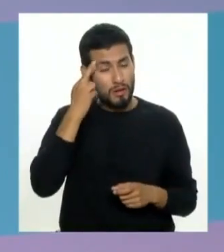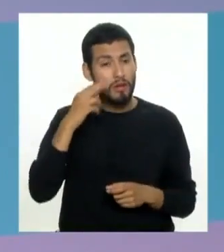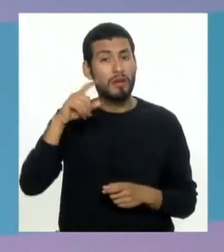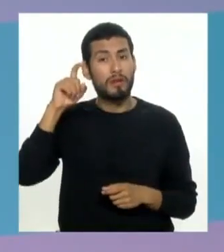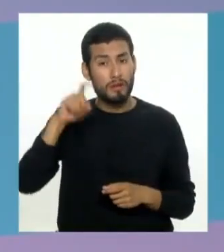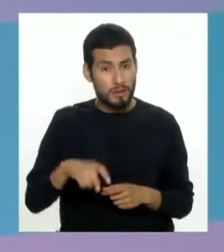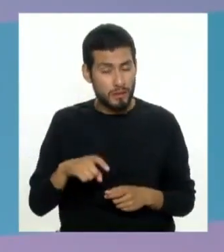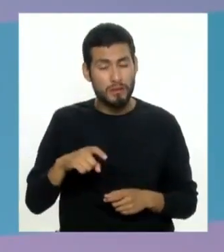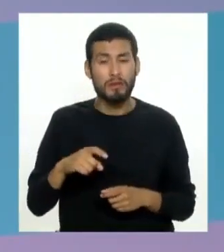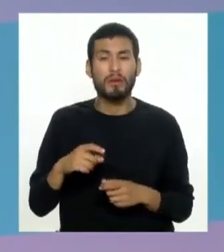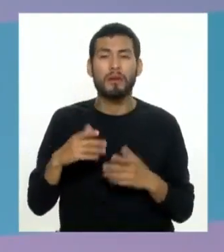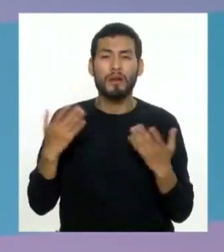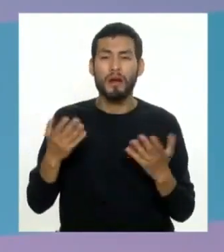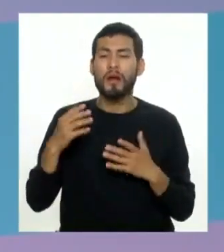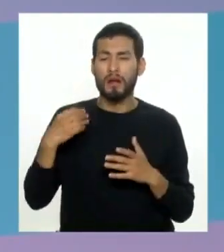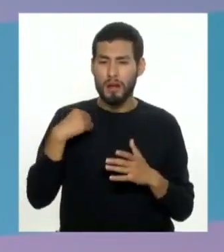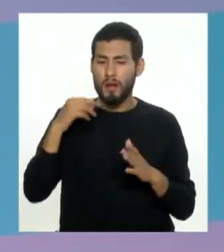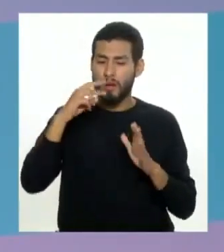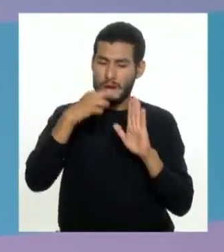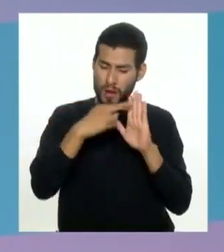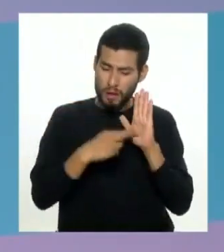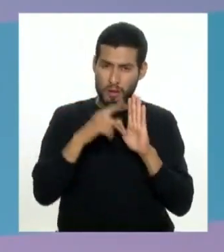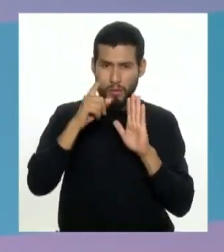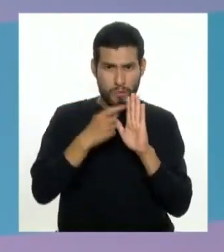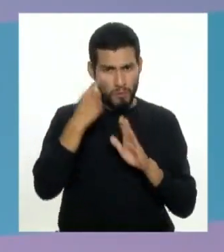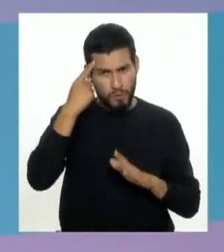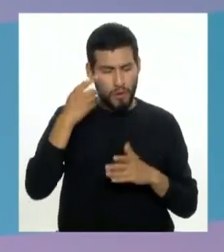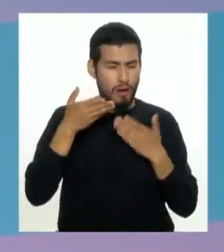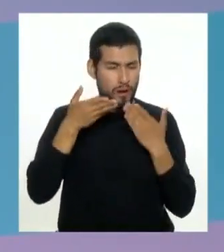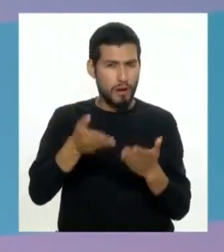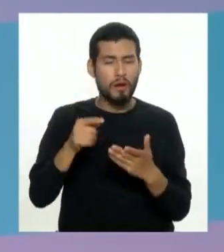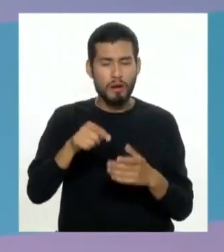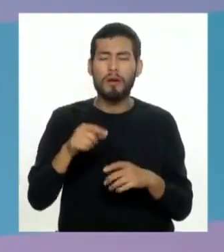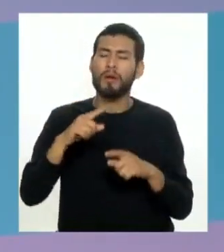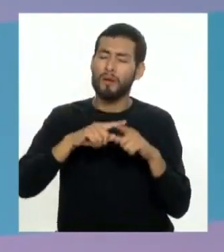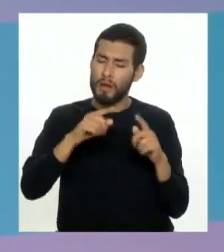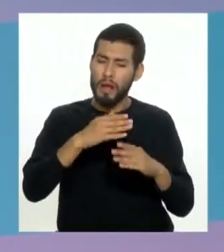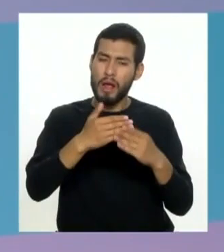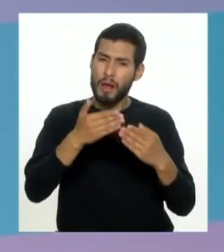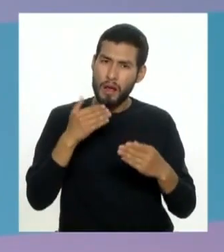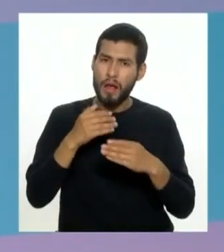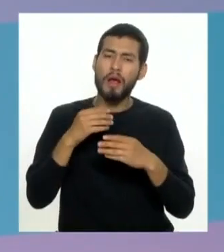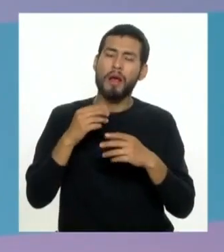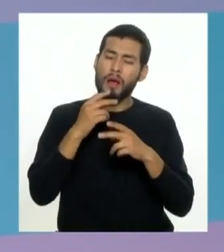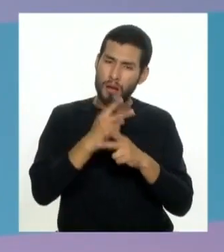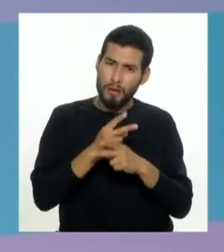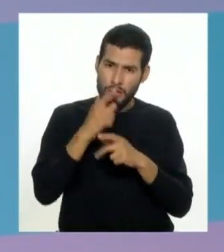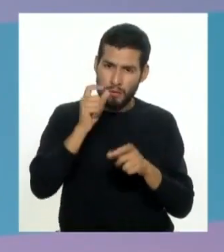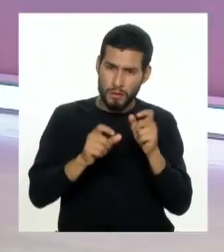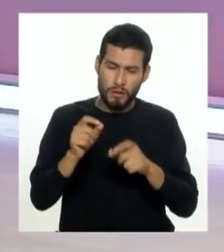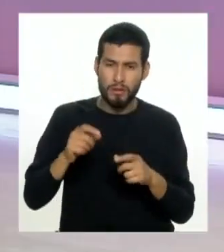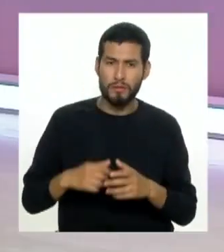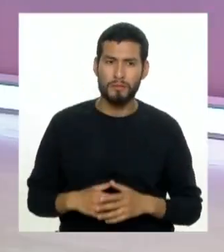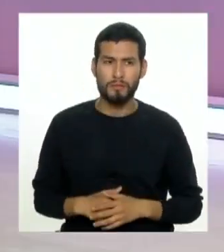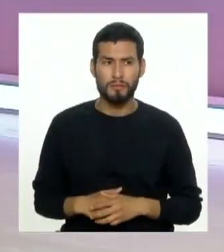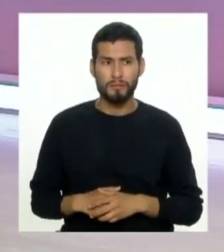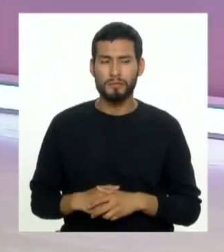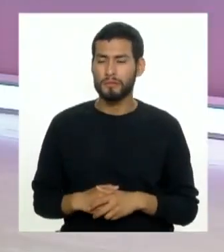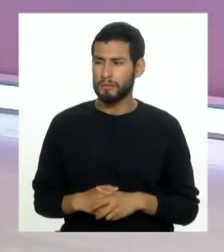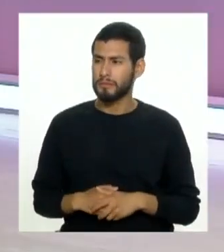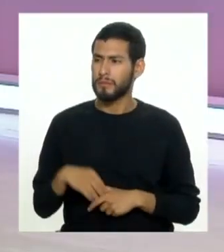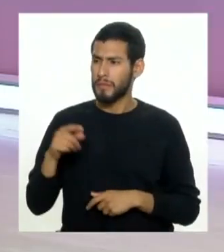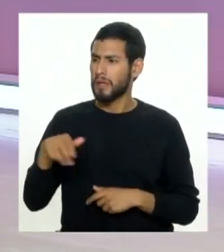que tener políticas para la prevención, el tratamiento de estos pacientes. Pero hablando de las alternativas,